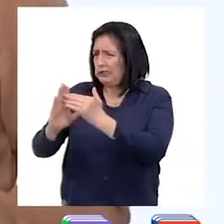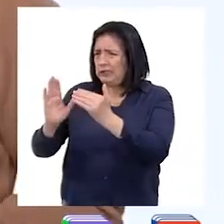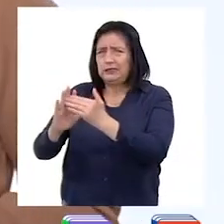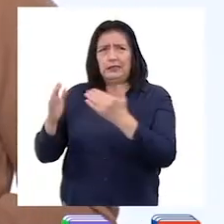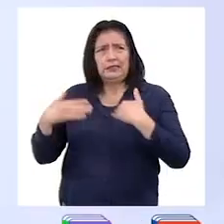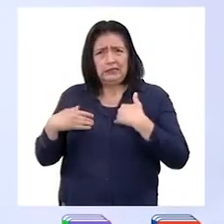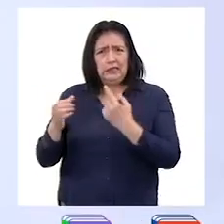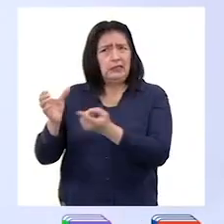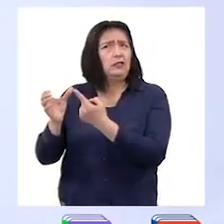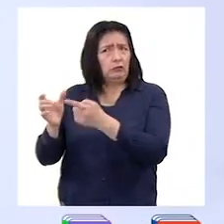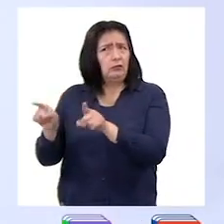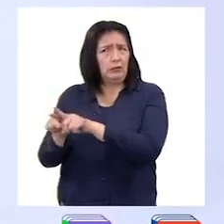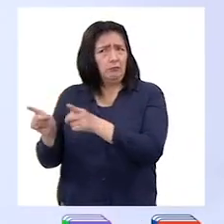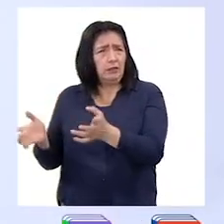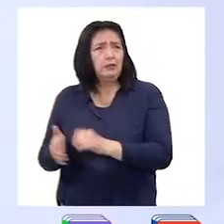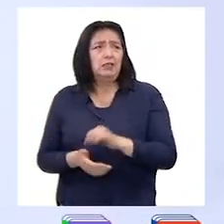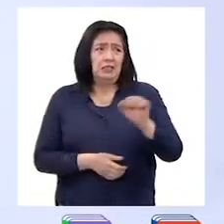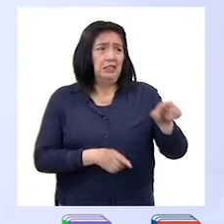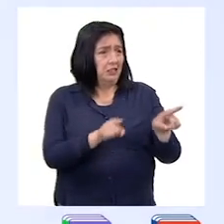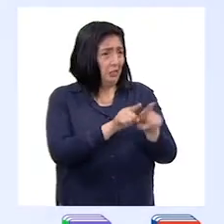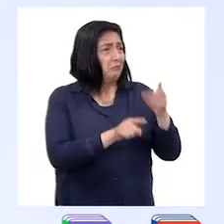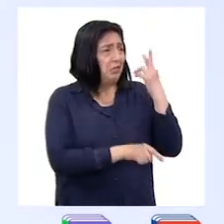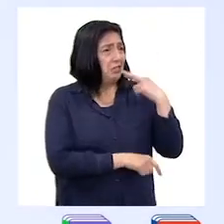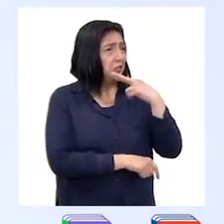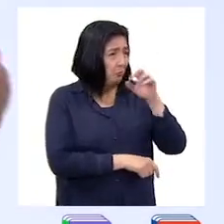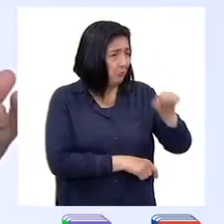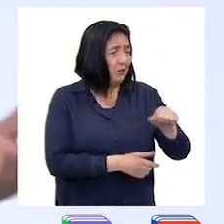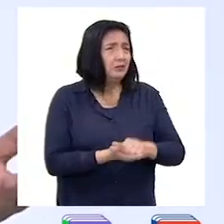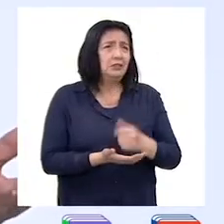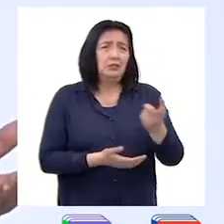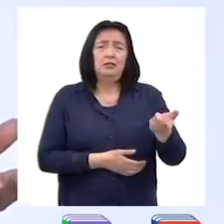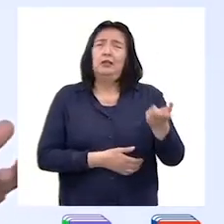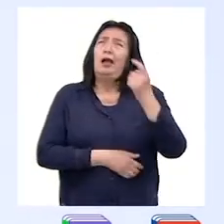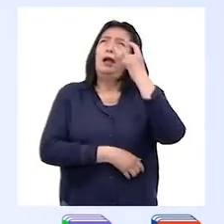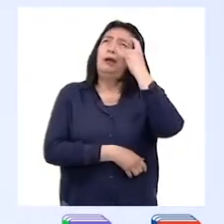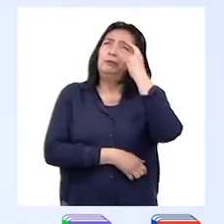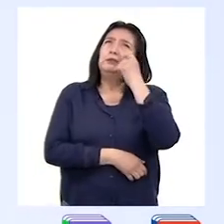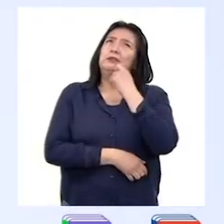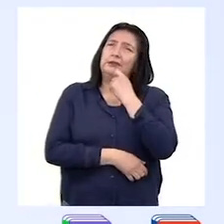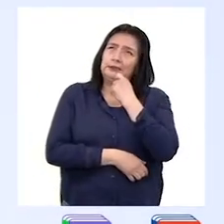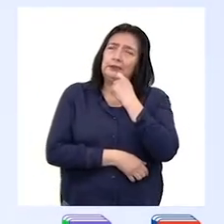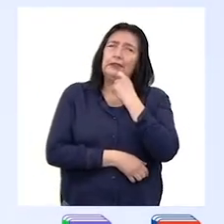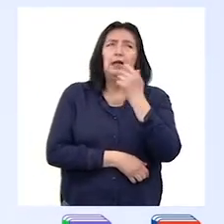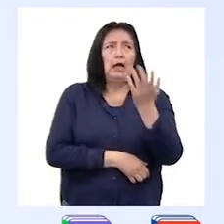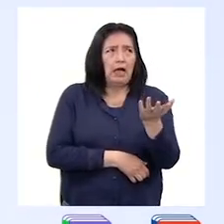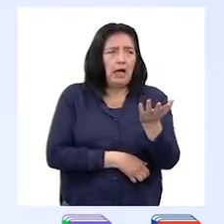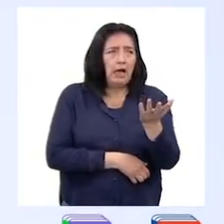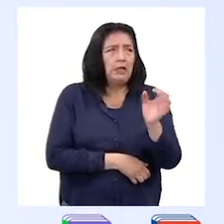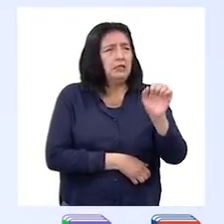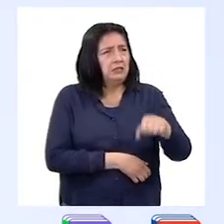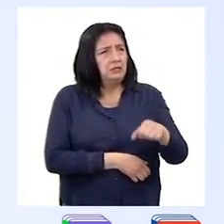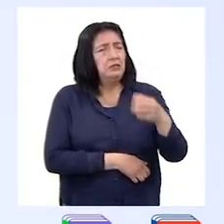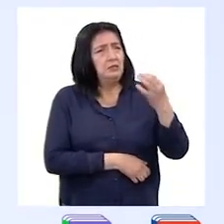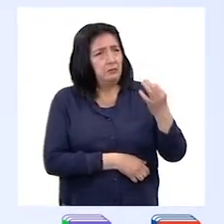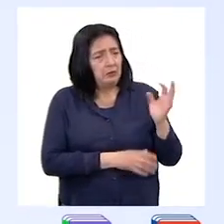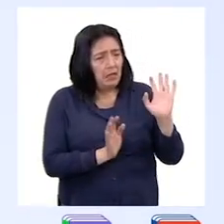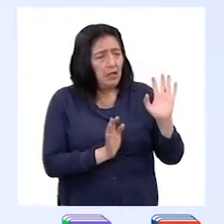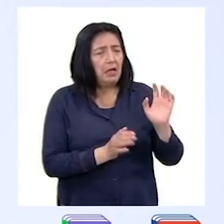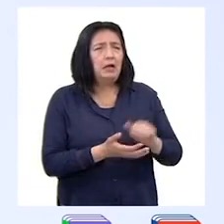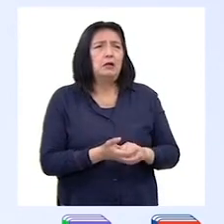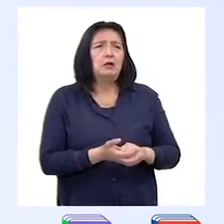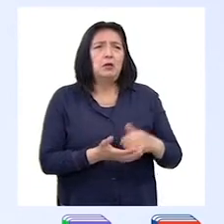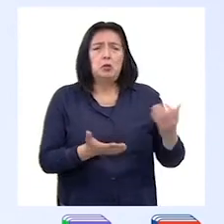tienen licuadora. Y hasta en restaurantes, Patty, nos invita a pensar en que, si bien siempre